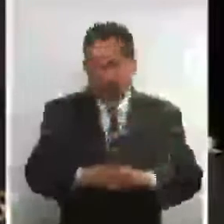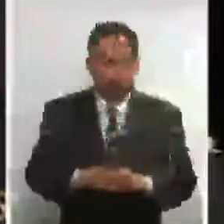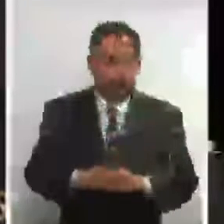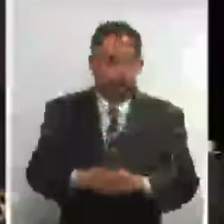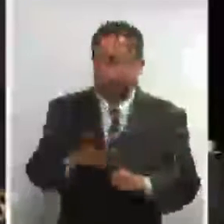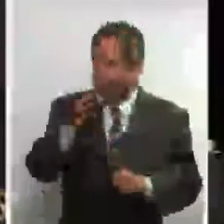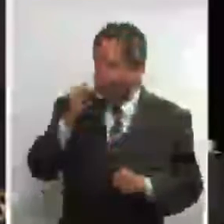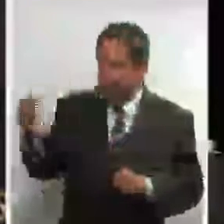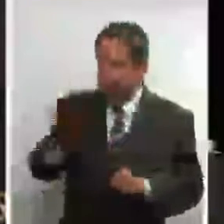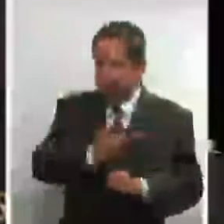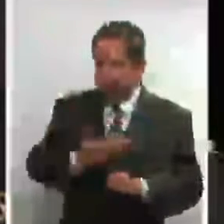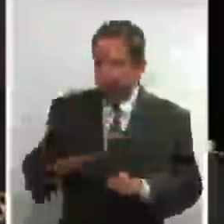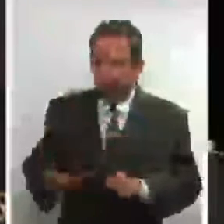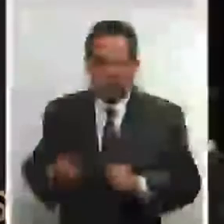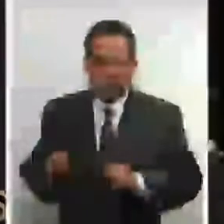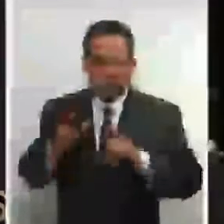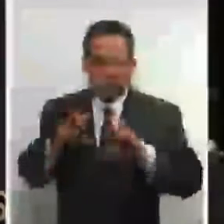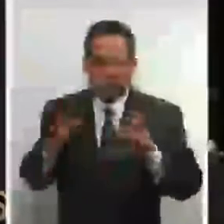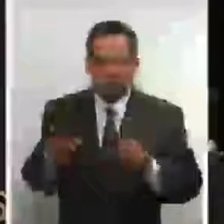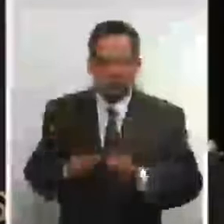señor presidente,